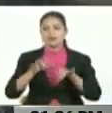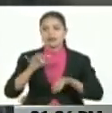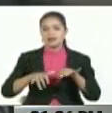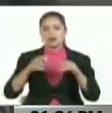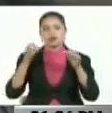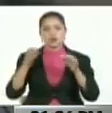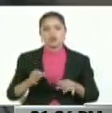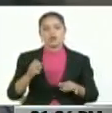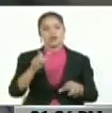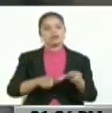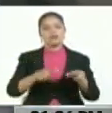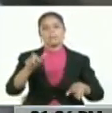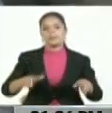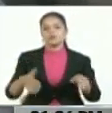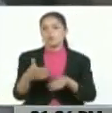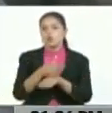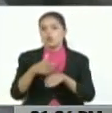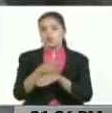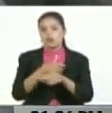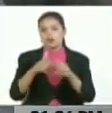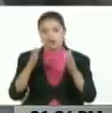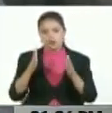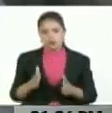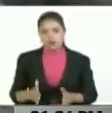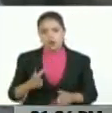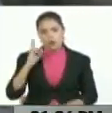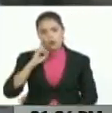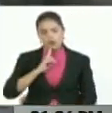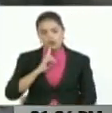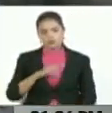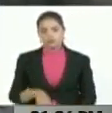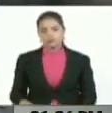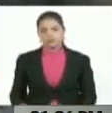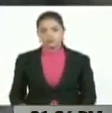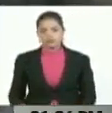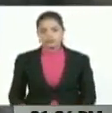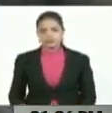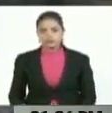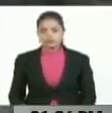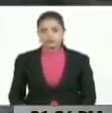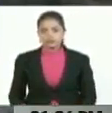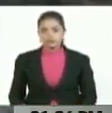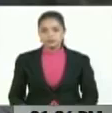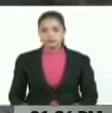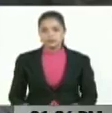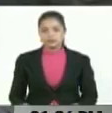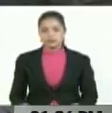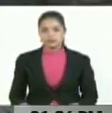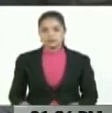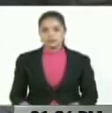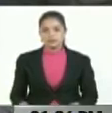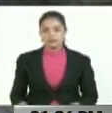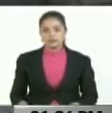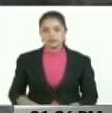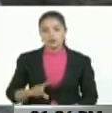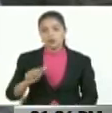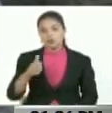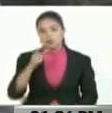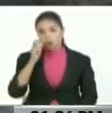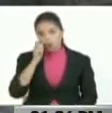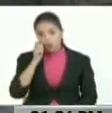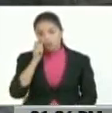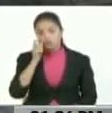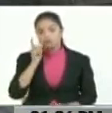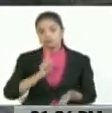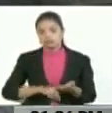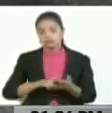Seguridad Ciudadana de la Gobernación del Estado Bolívar, el General de División Gilberto Velasco Ramírez. Hemos venido en